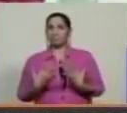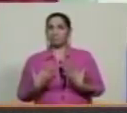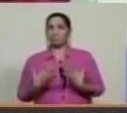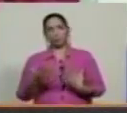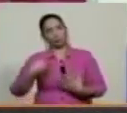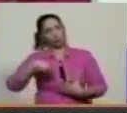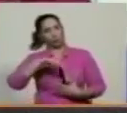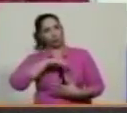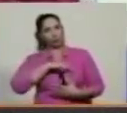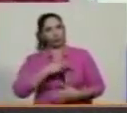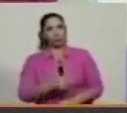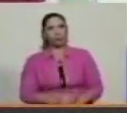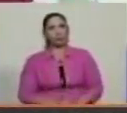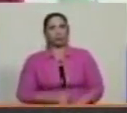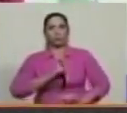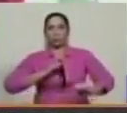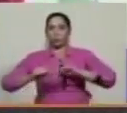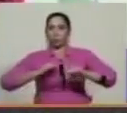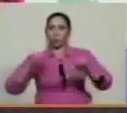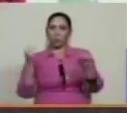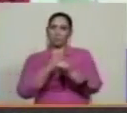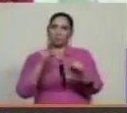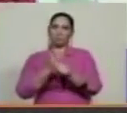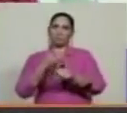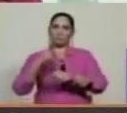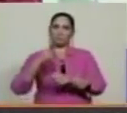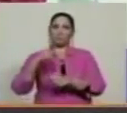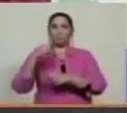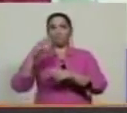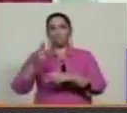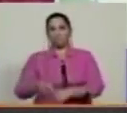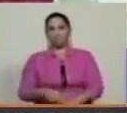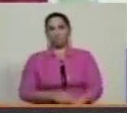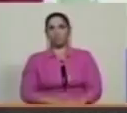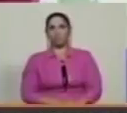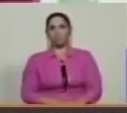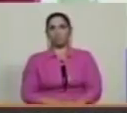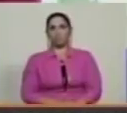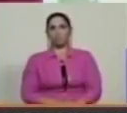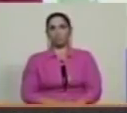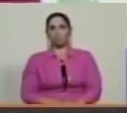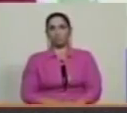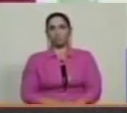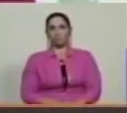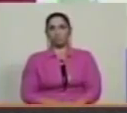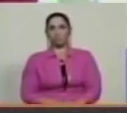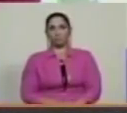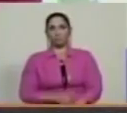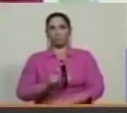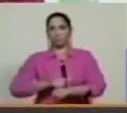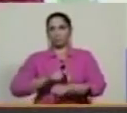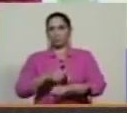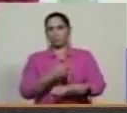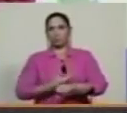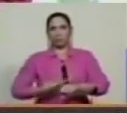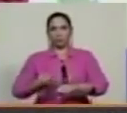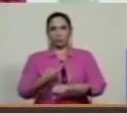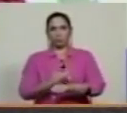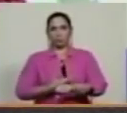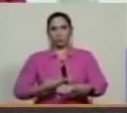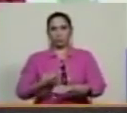nuestra dinámica de todos los días. Unos pequeños días, eso se mide en días, en horas quizás, en horas,